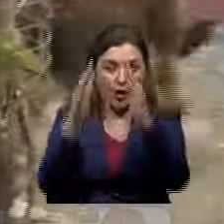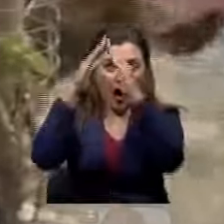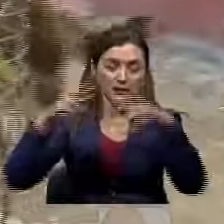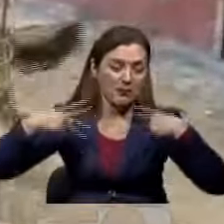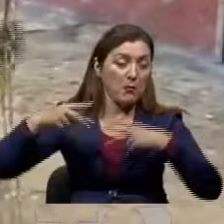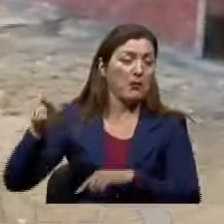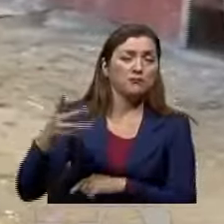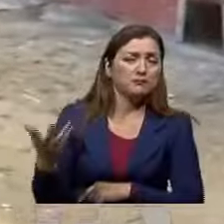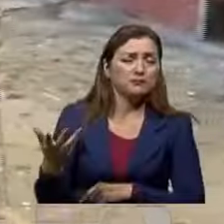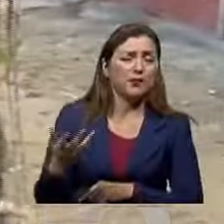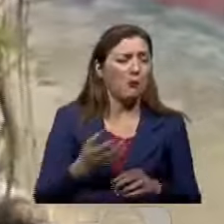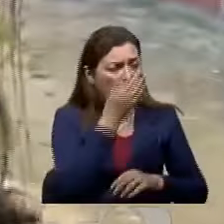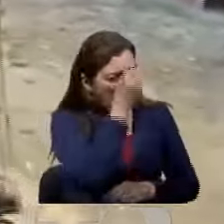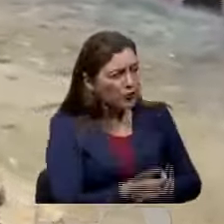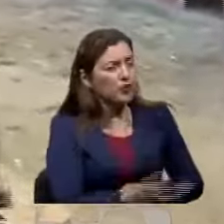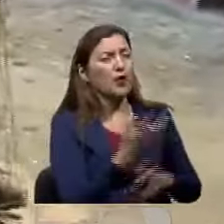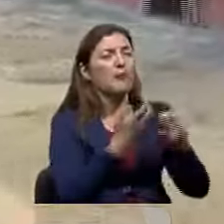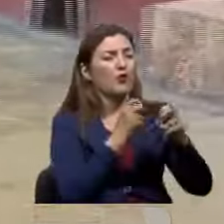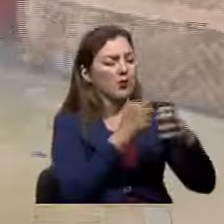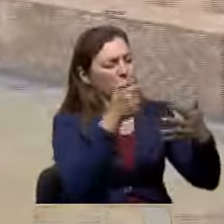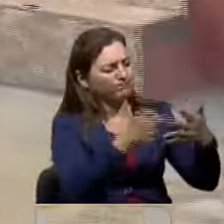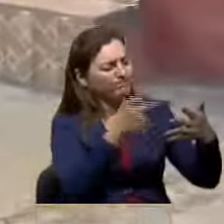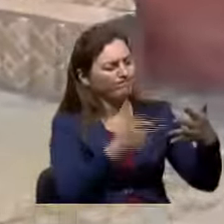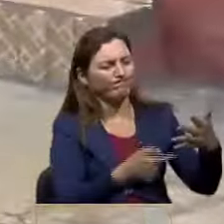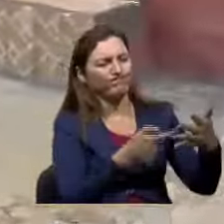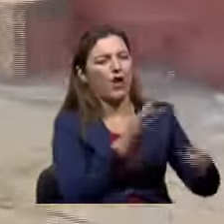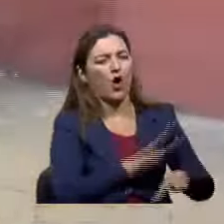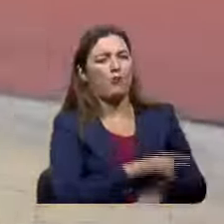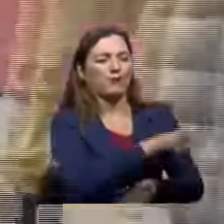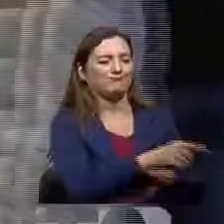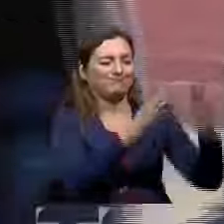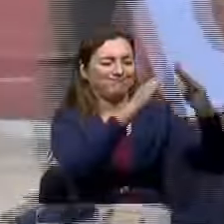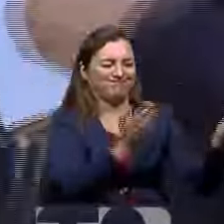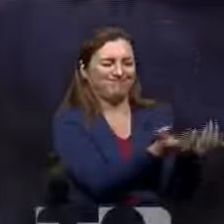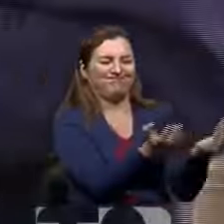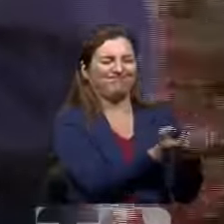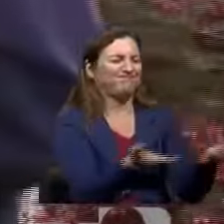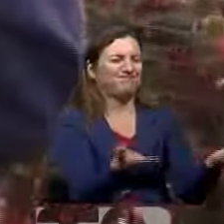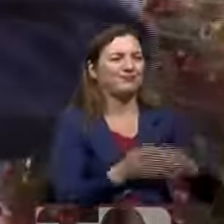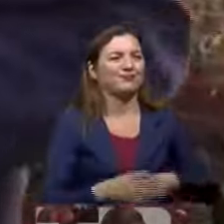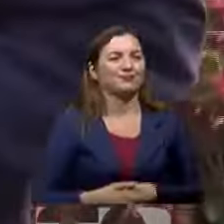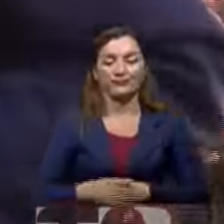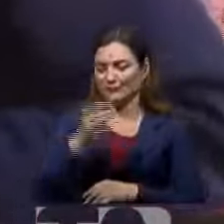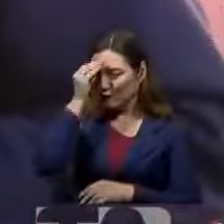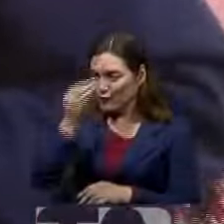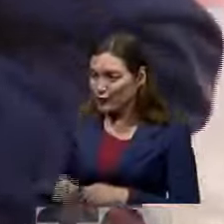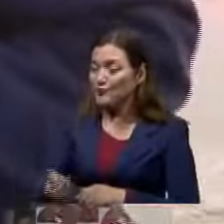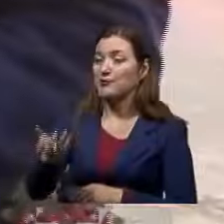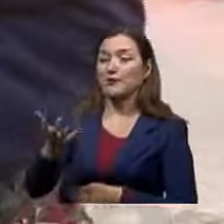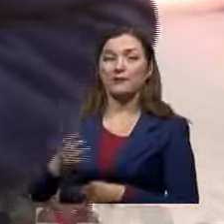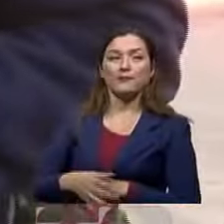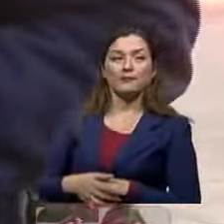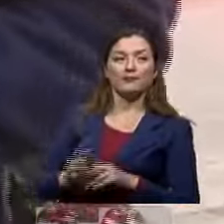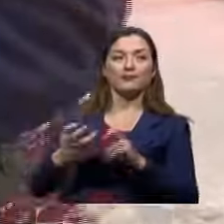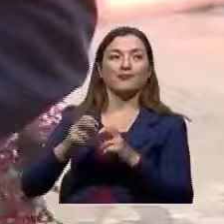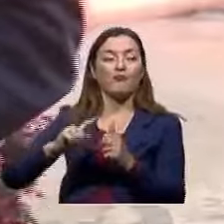buenos días. Coméntenos primero cuáles son los inconvenientes que están teniendo debido a la ubicación de este contenedor. Sí, buenos días. El